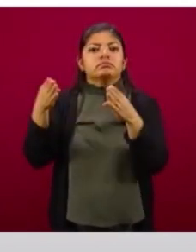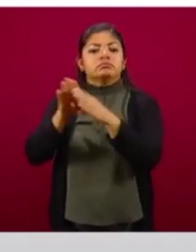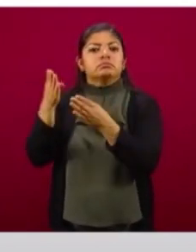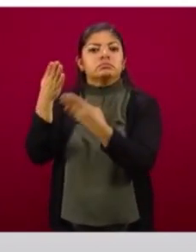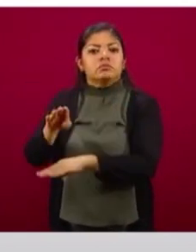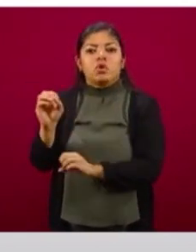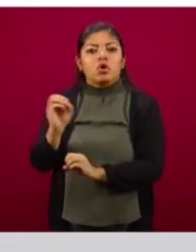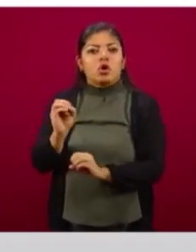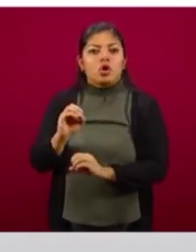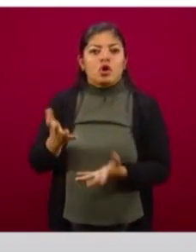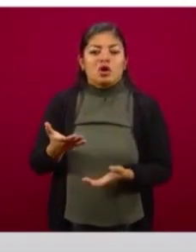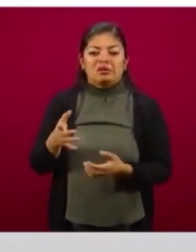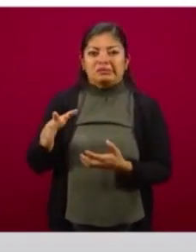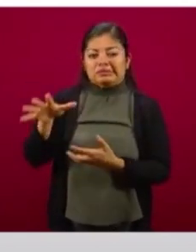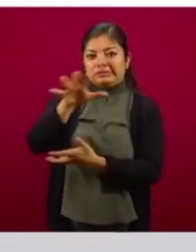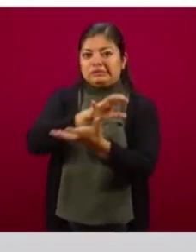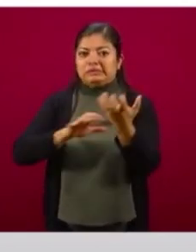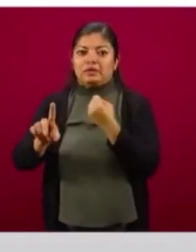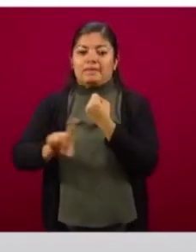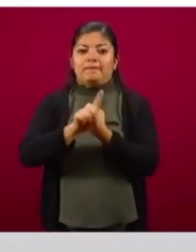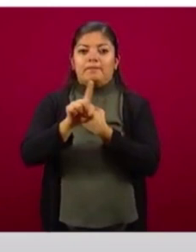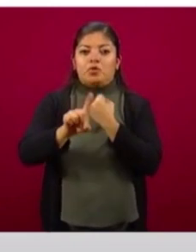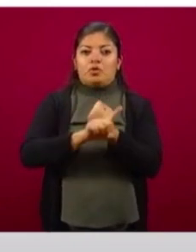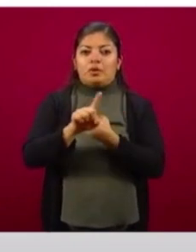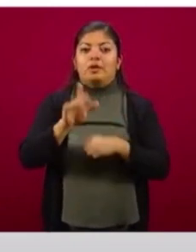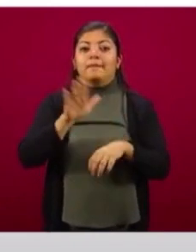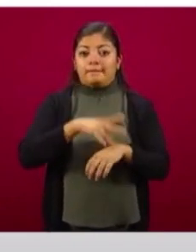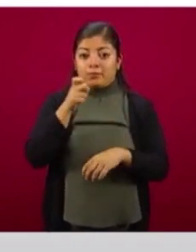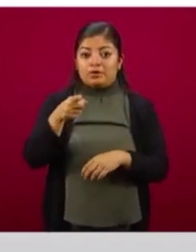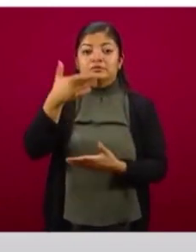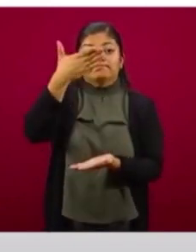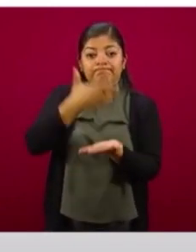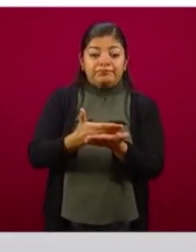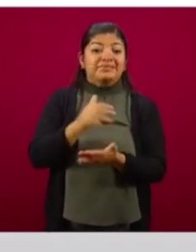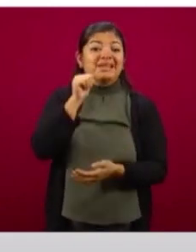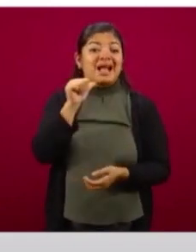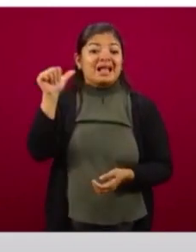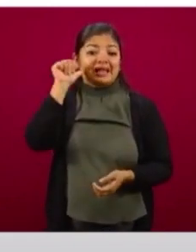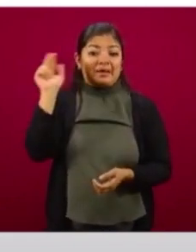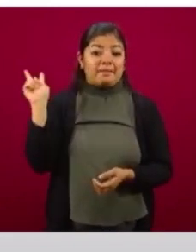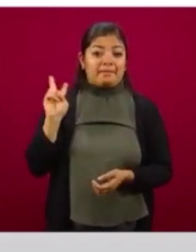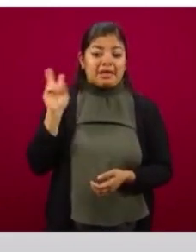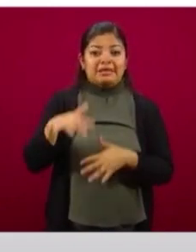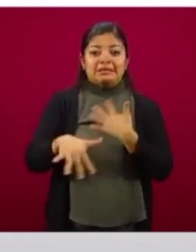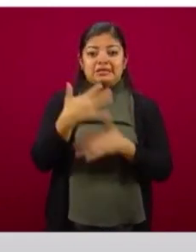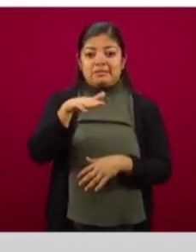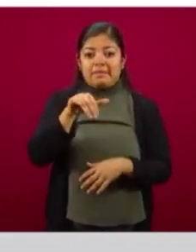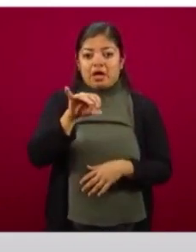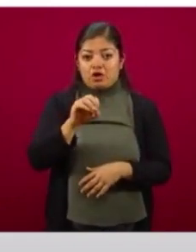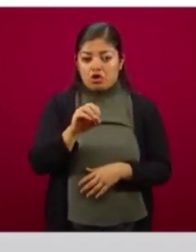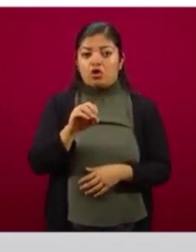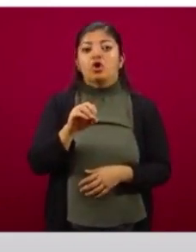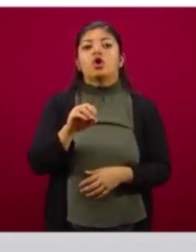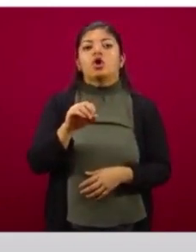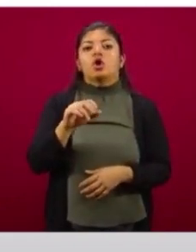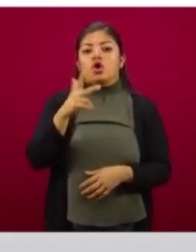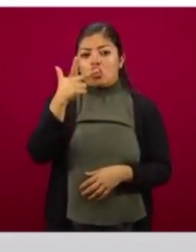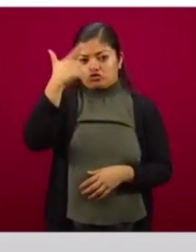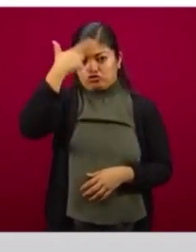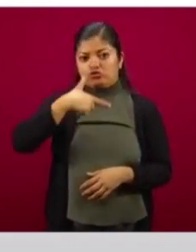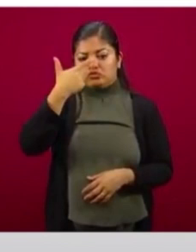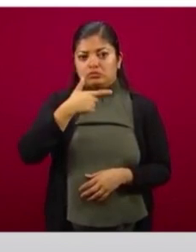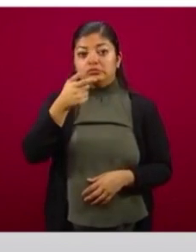distorsionado. Este es el corte del viernes 15 de mayo a las 8 de la noche. Vean ustedes cómo